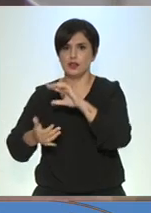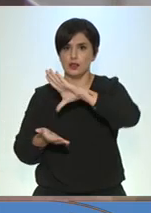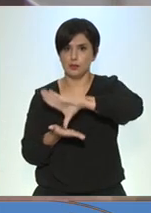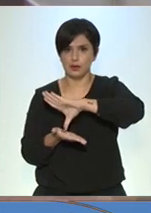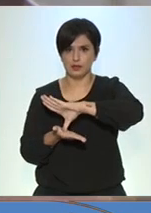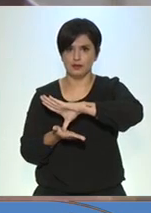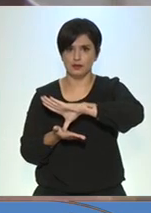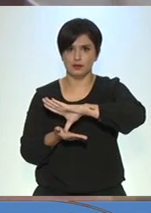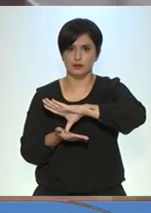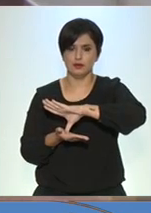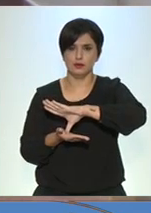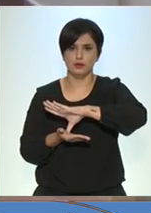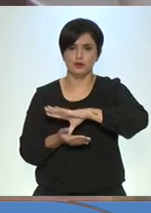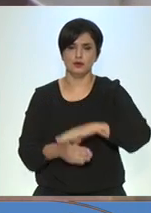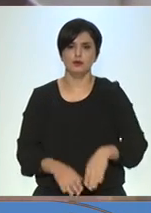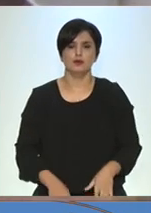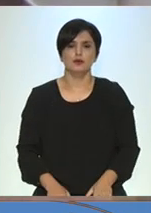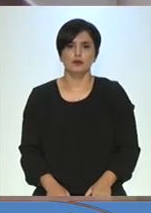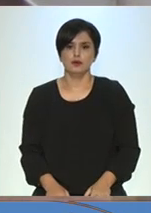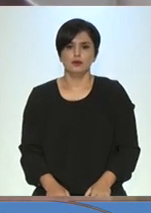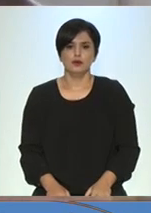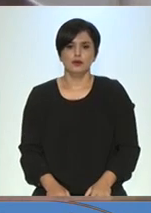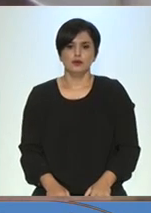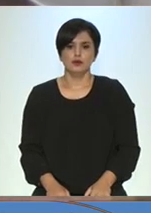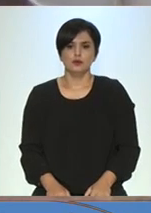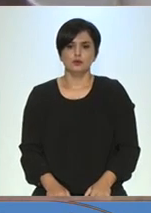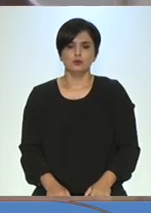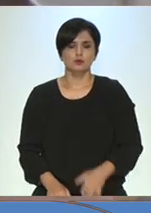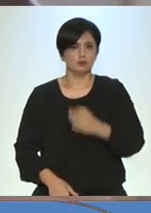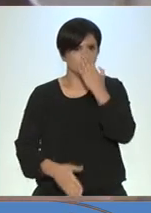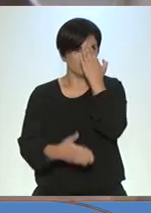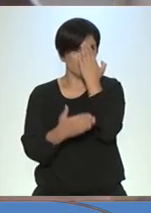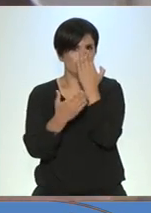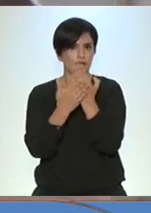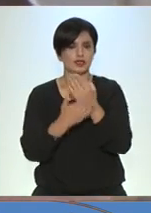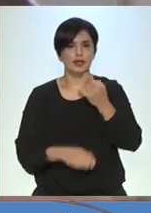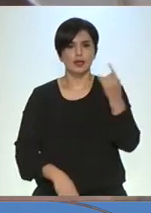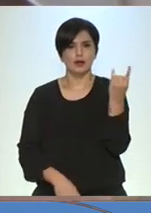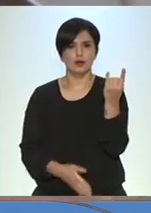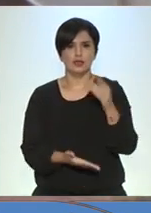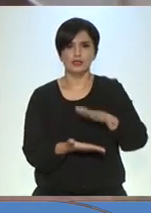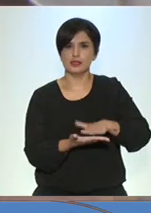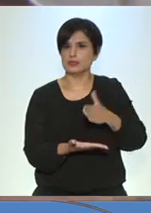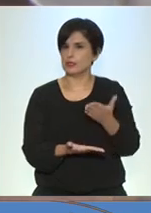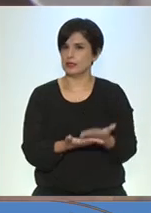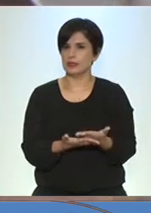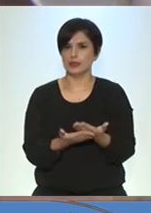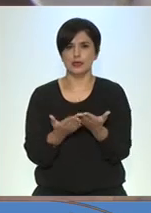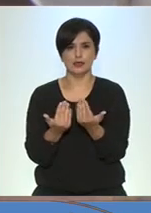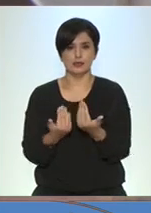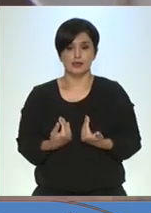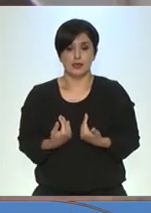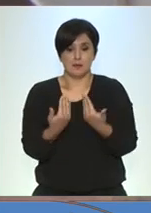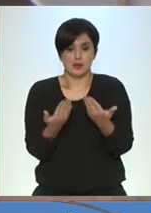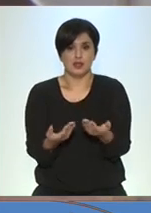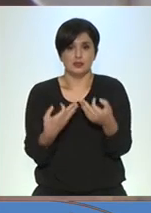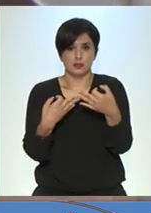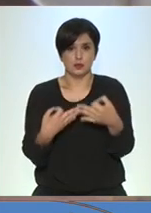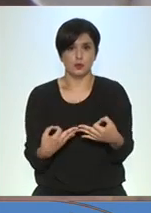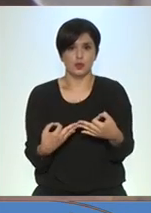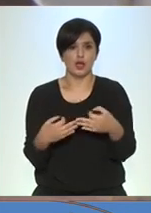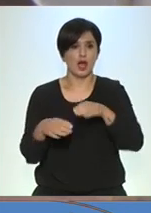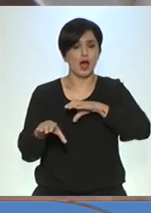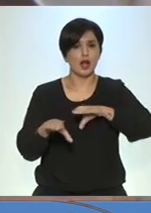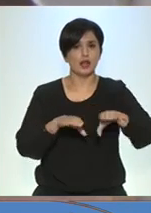solicitado unánimemente en la Comisión de Educación del Senado. Enfrentar la emergencia sanitaria requiere brindar condiciones de seguridad a las